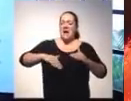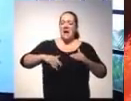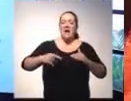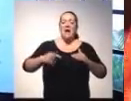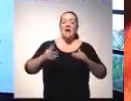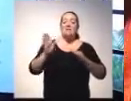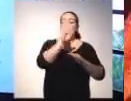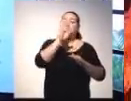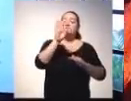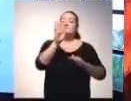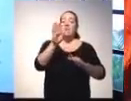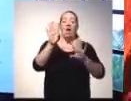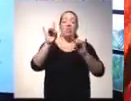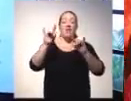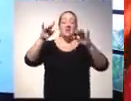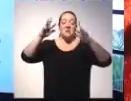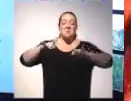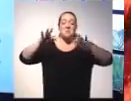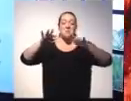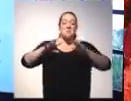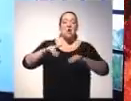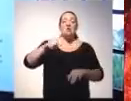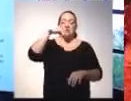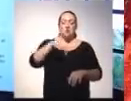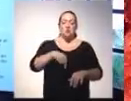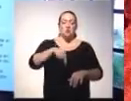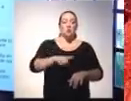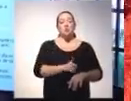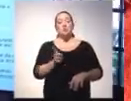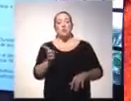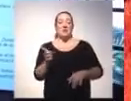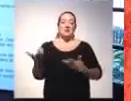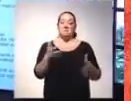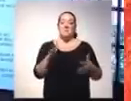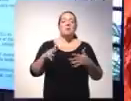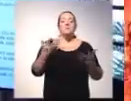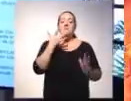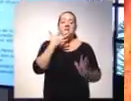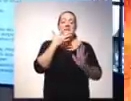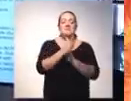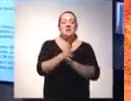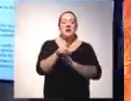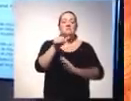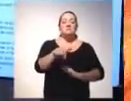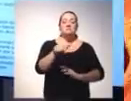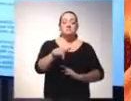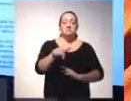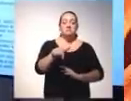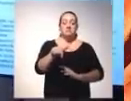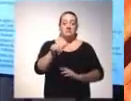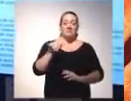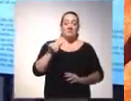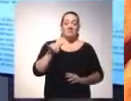la orientación de las cenizas hacia ese sureste-sur, por lo tanto, no se está viendo afectada